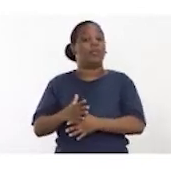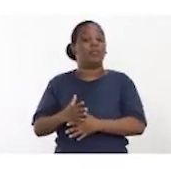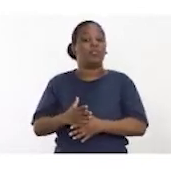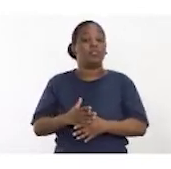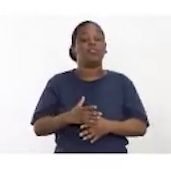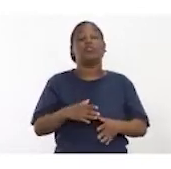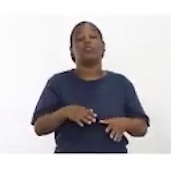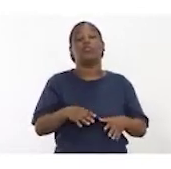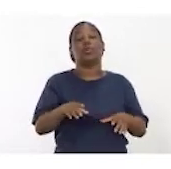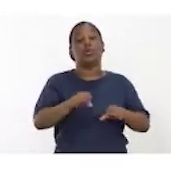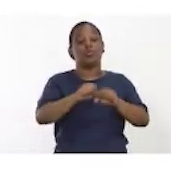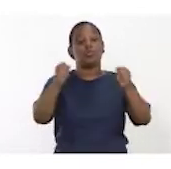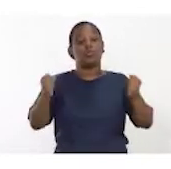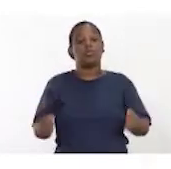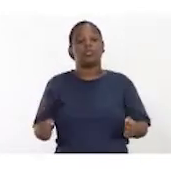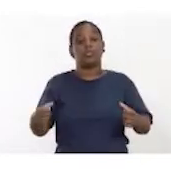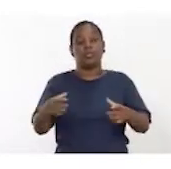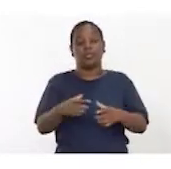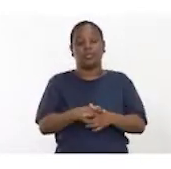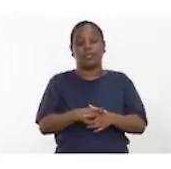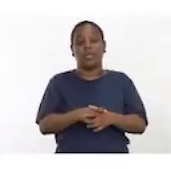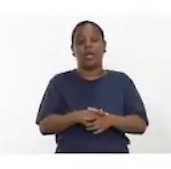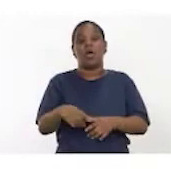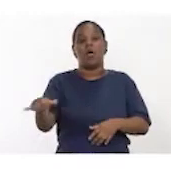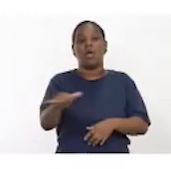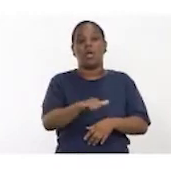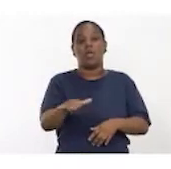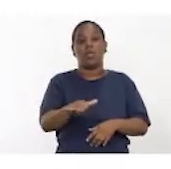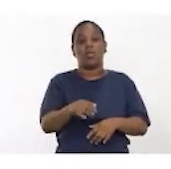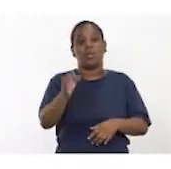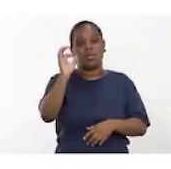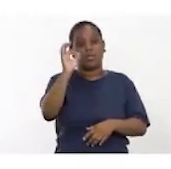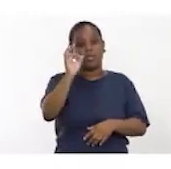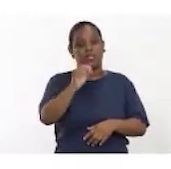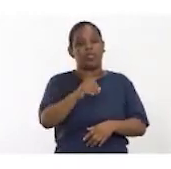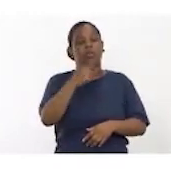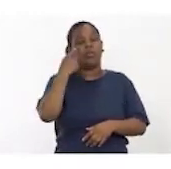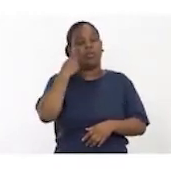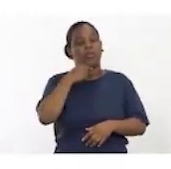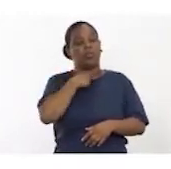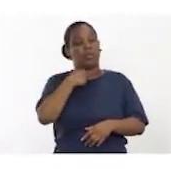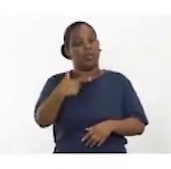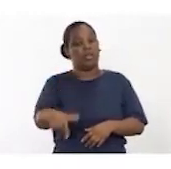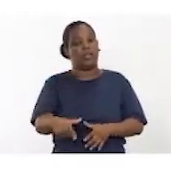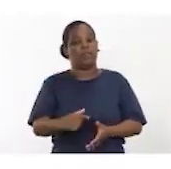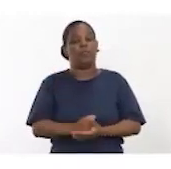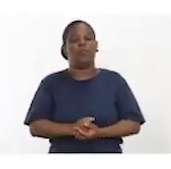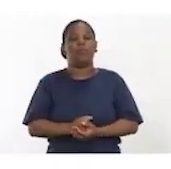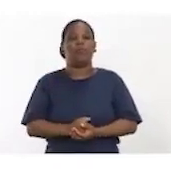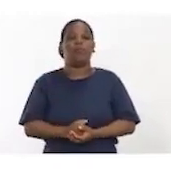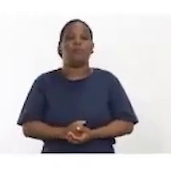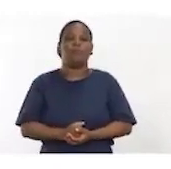variación en un sistema cerrado es igual a 0. Aparece un ejemplo